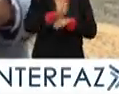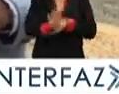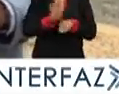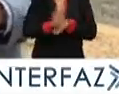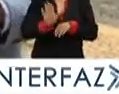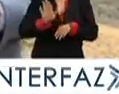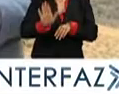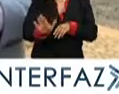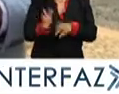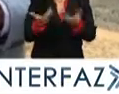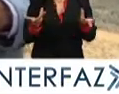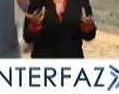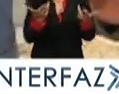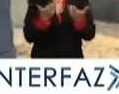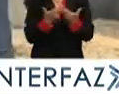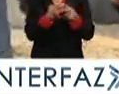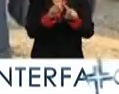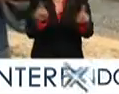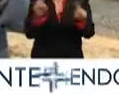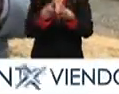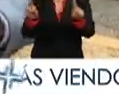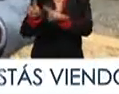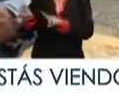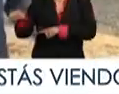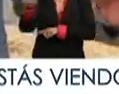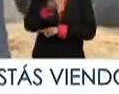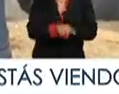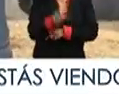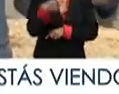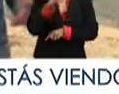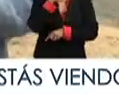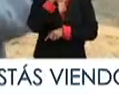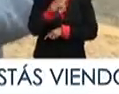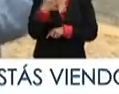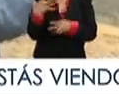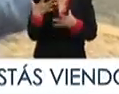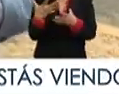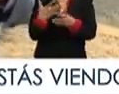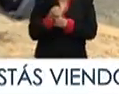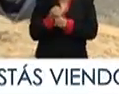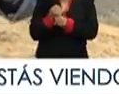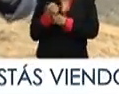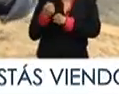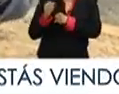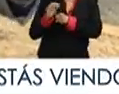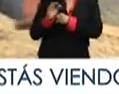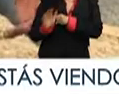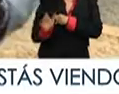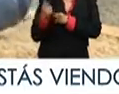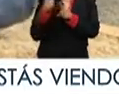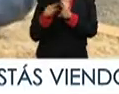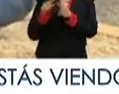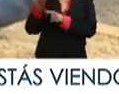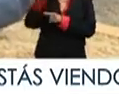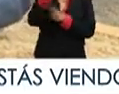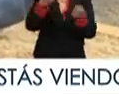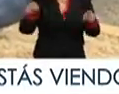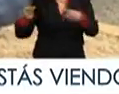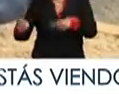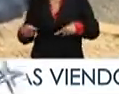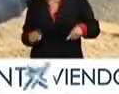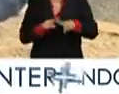brasileña es capaz de diversificar, pero también capaz de abrazar un sinnúmero de